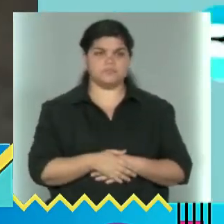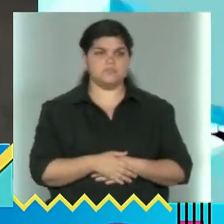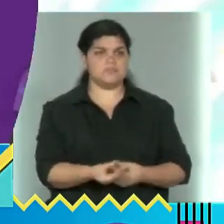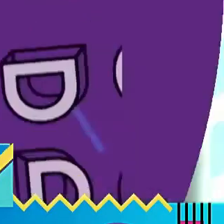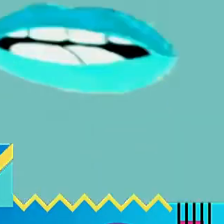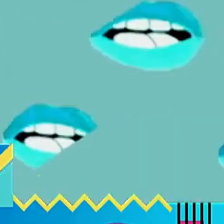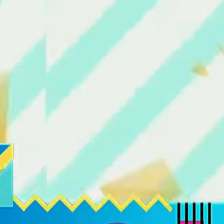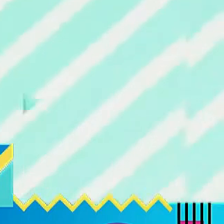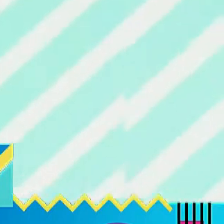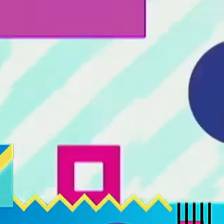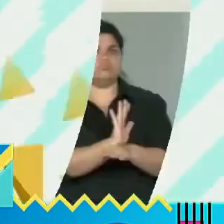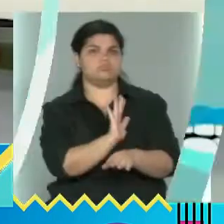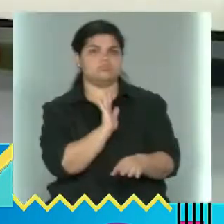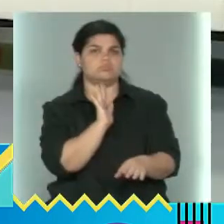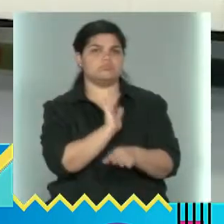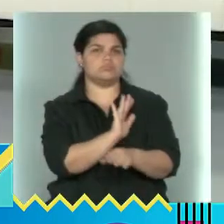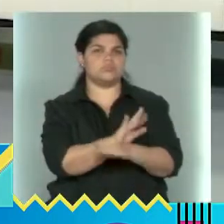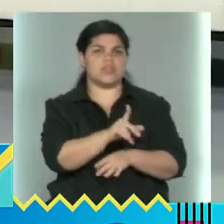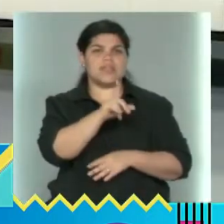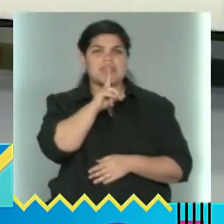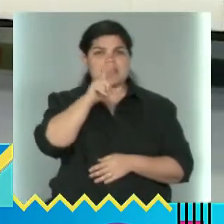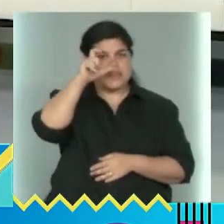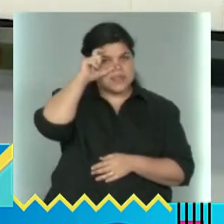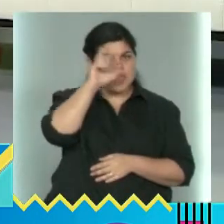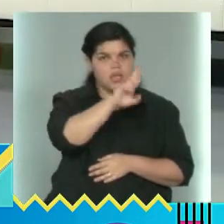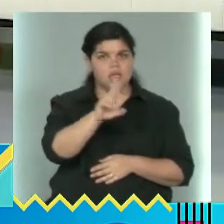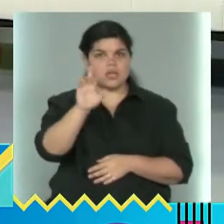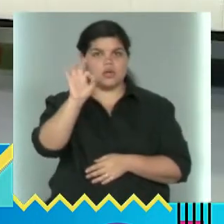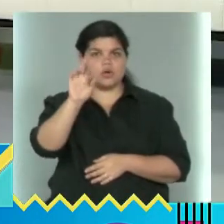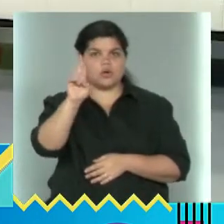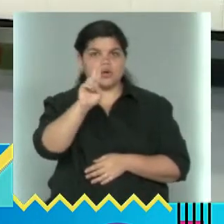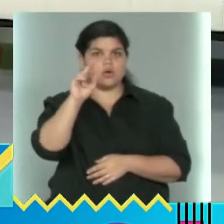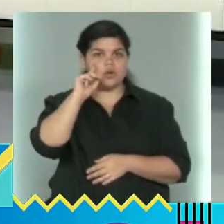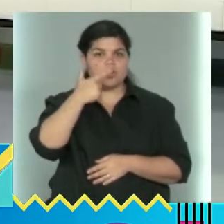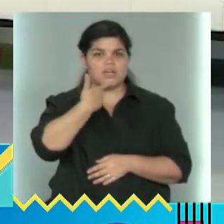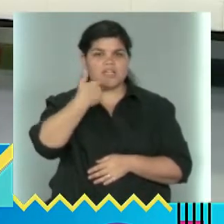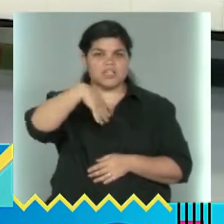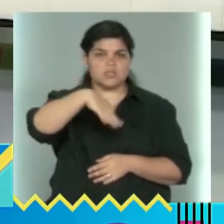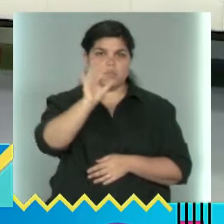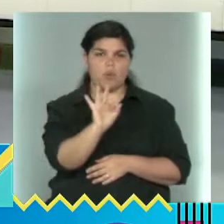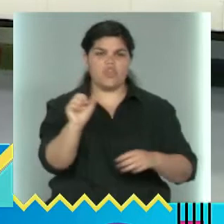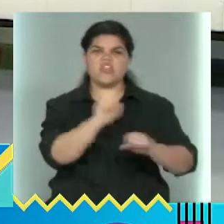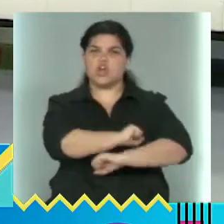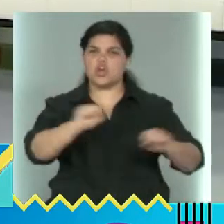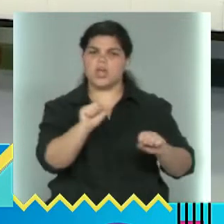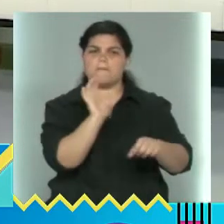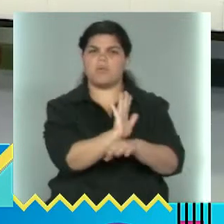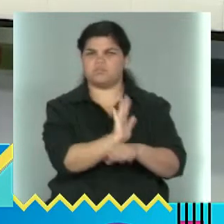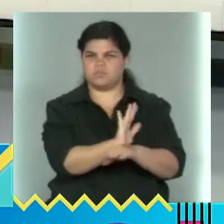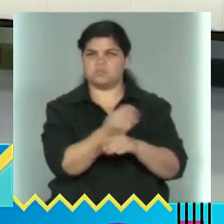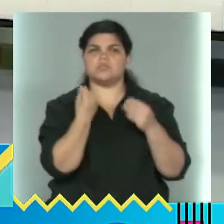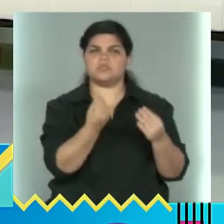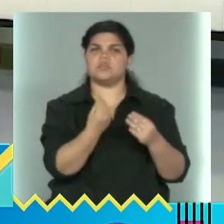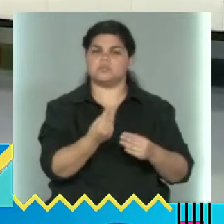de terrorismo en esto de las luchas por el terrorismo? Que el gobierno sirio se planta también en esa posición y a partir de ahí, ¿no?, también el